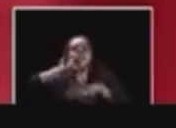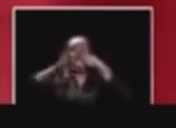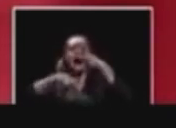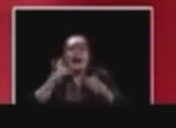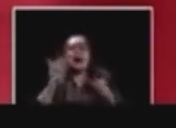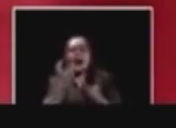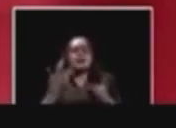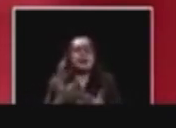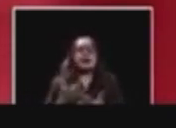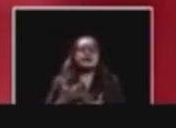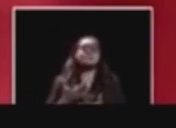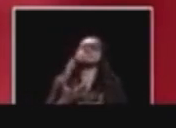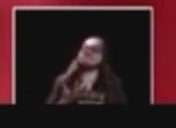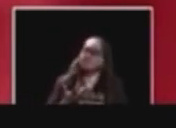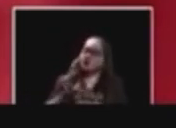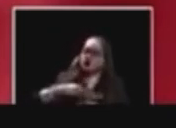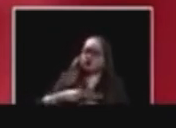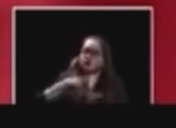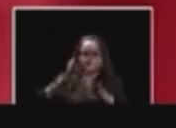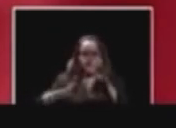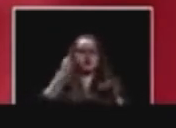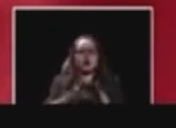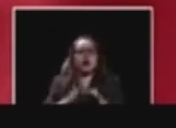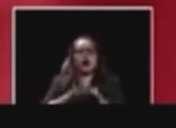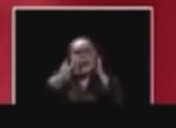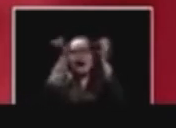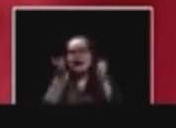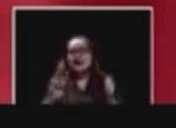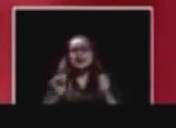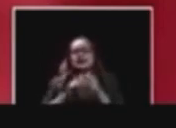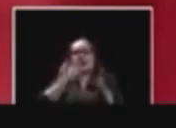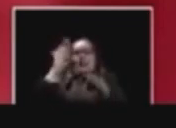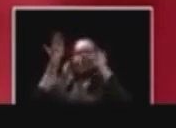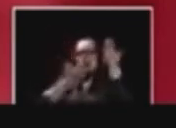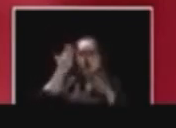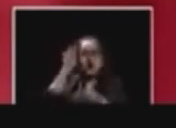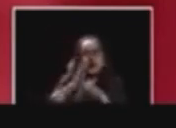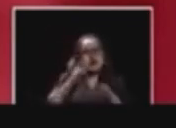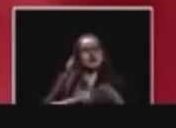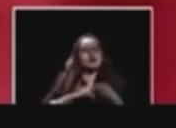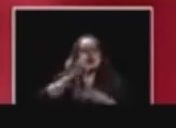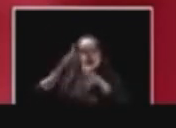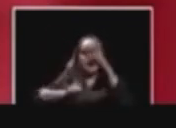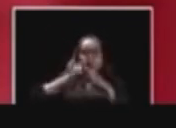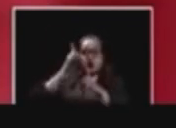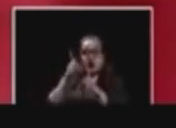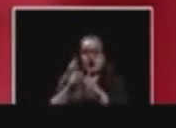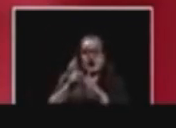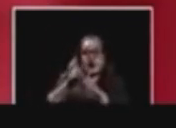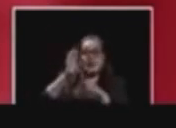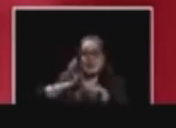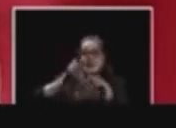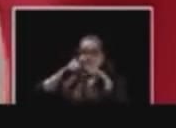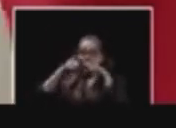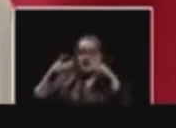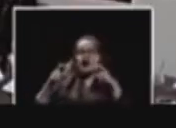artista más, un estudiante más, un deportista más, es un delincuente